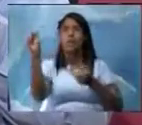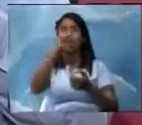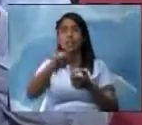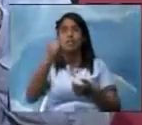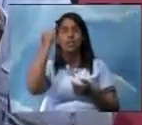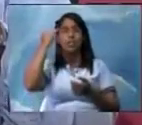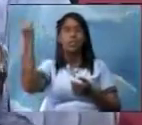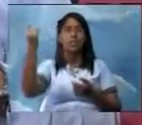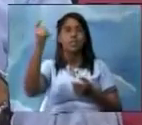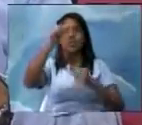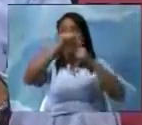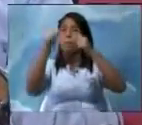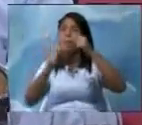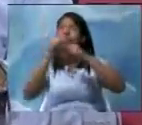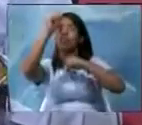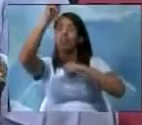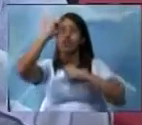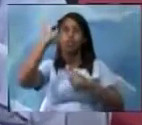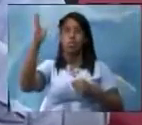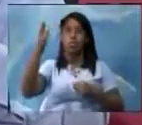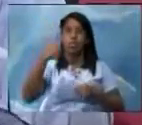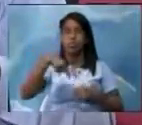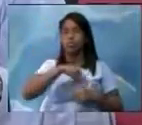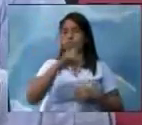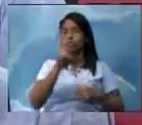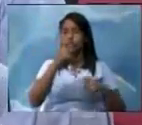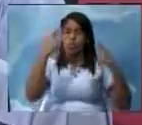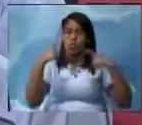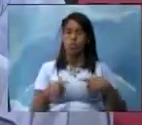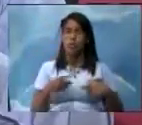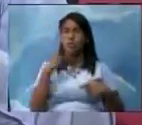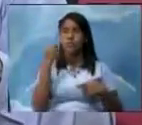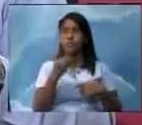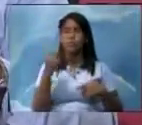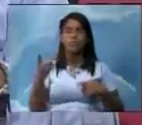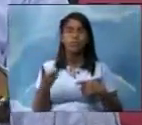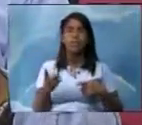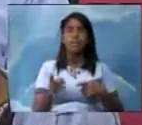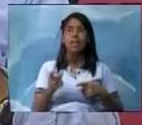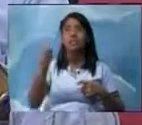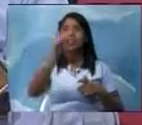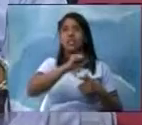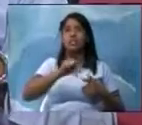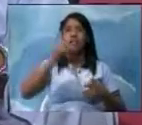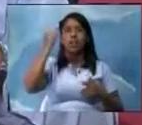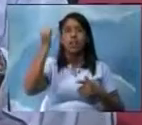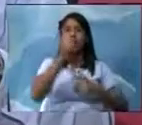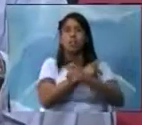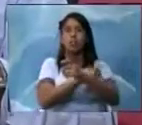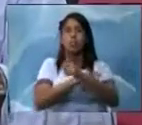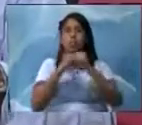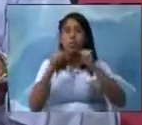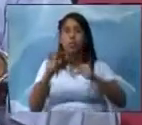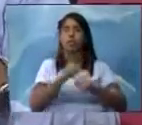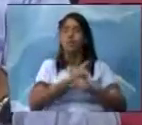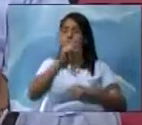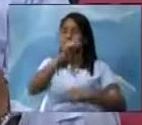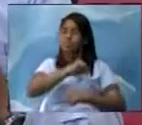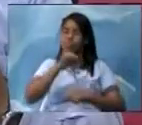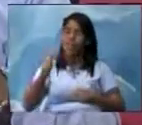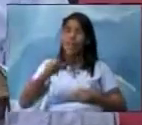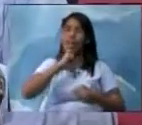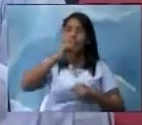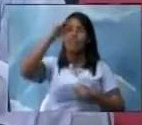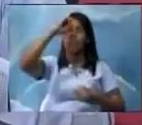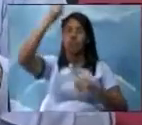sabiduría depende de Dios nosotros no somos los muchachos de la película La sabiduría el poder depende de Dios si